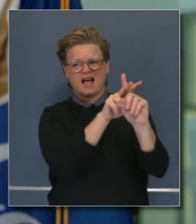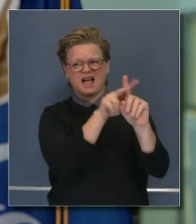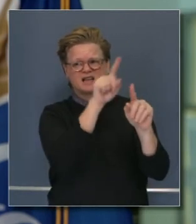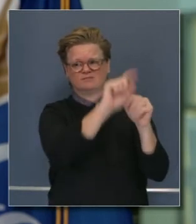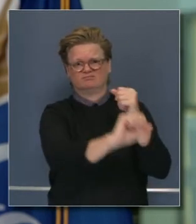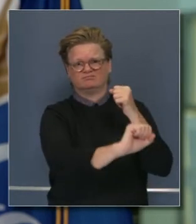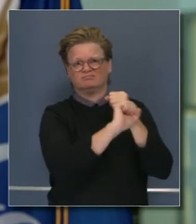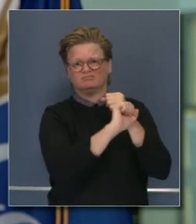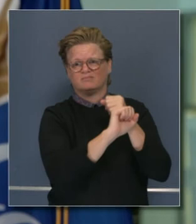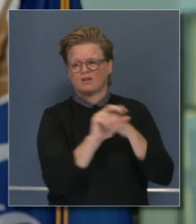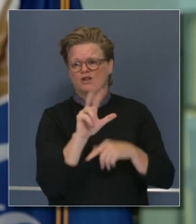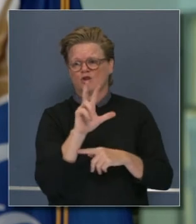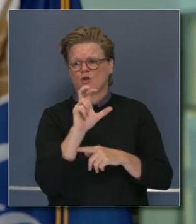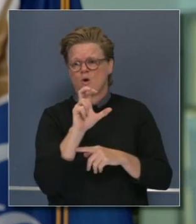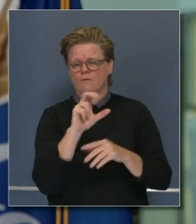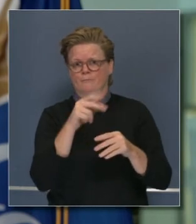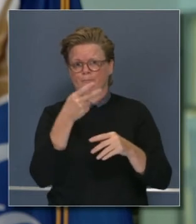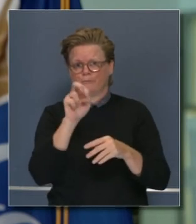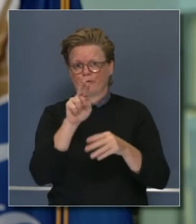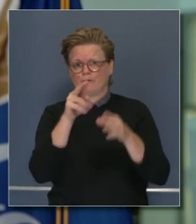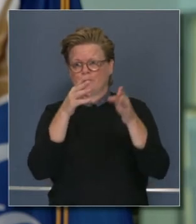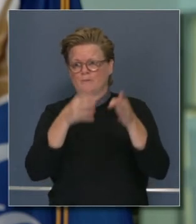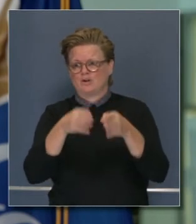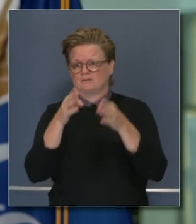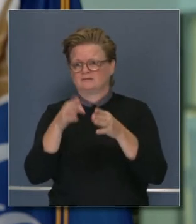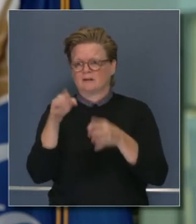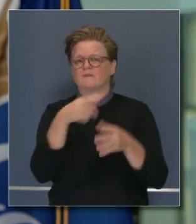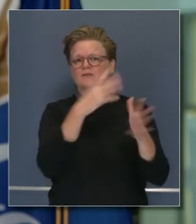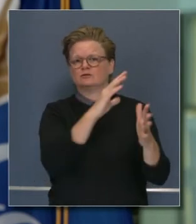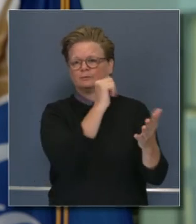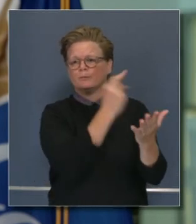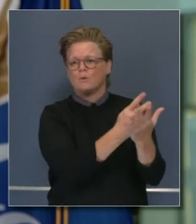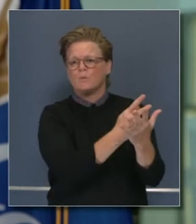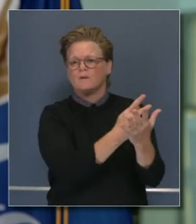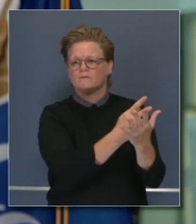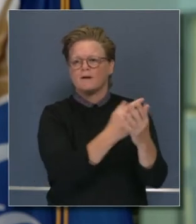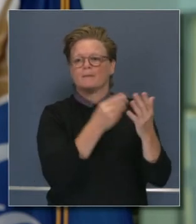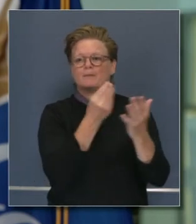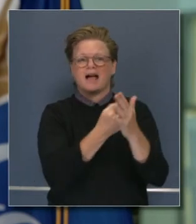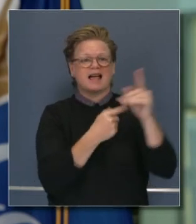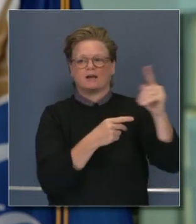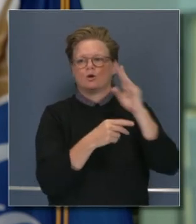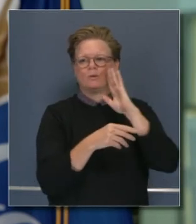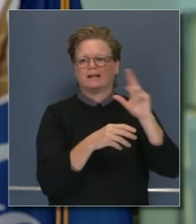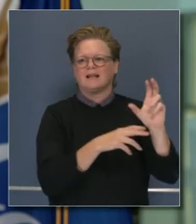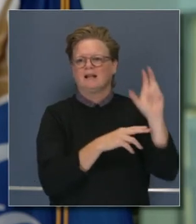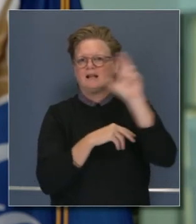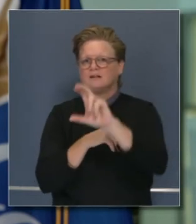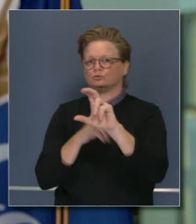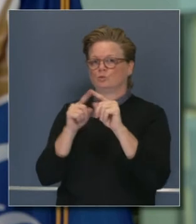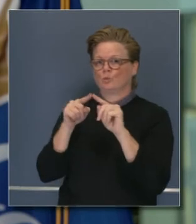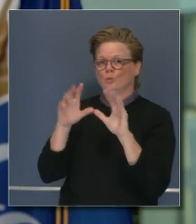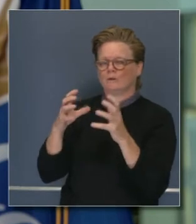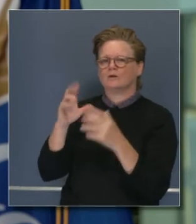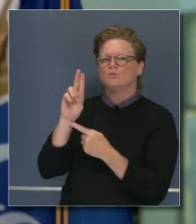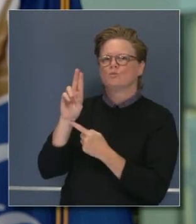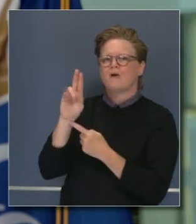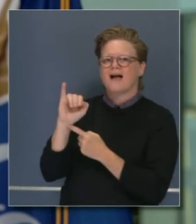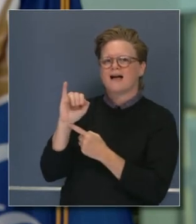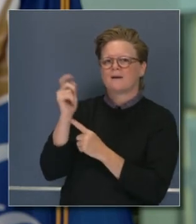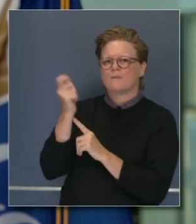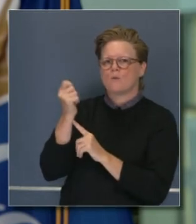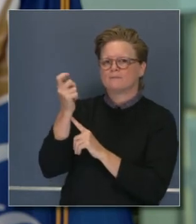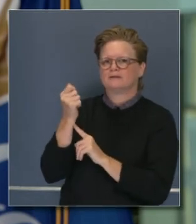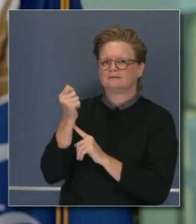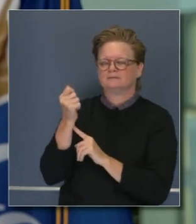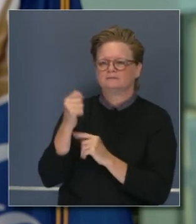por el gobierno federal. Lo vamos a incluir en el sistema de seguro de desempleo y estos cheques deben ser expedidos